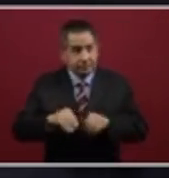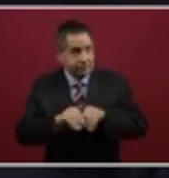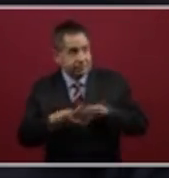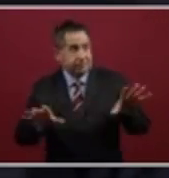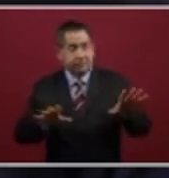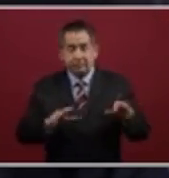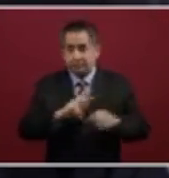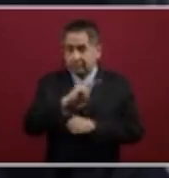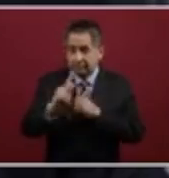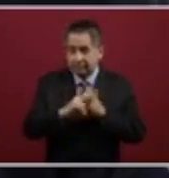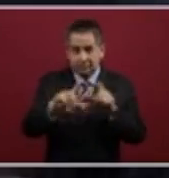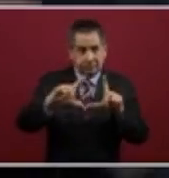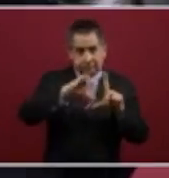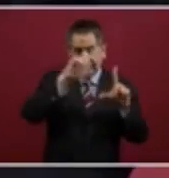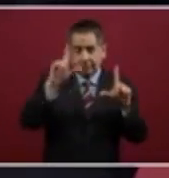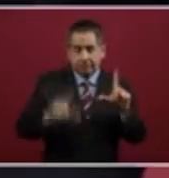país,